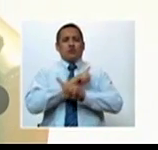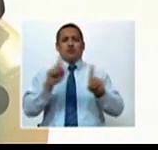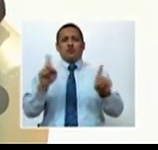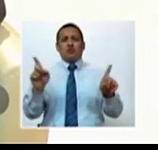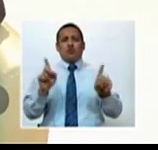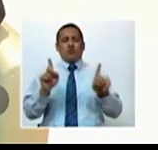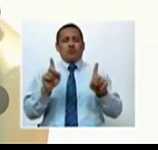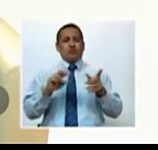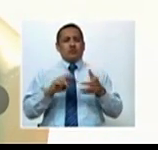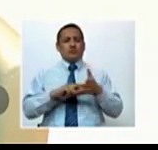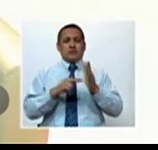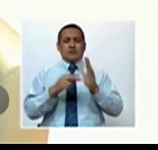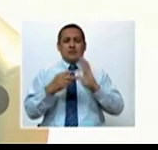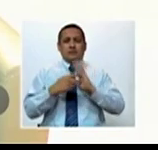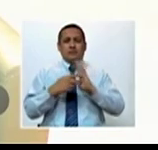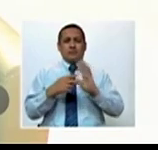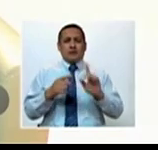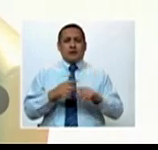no